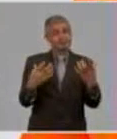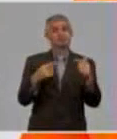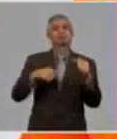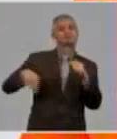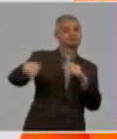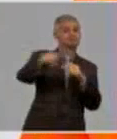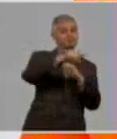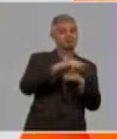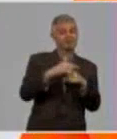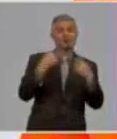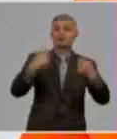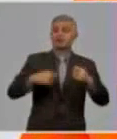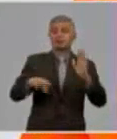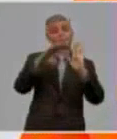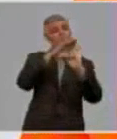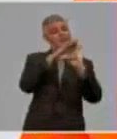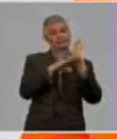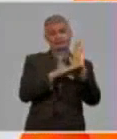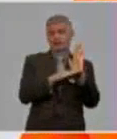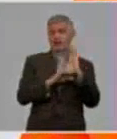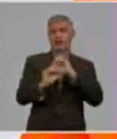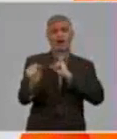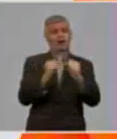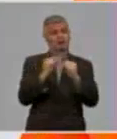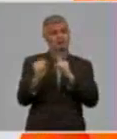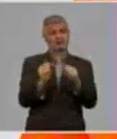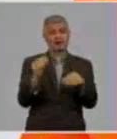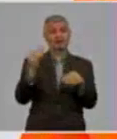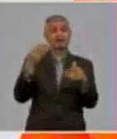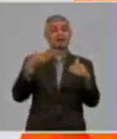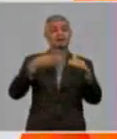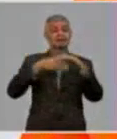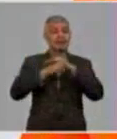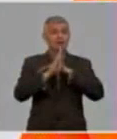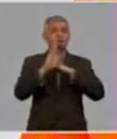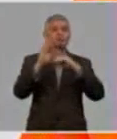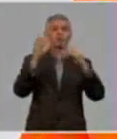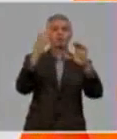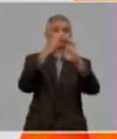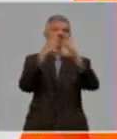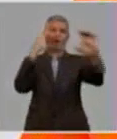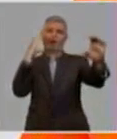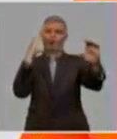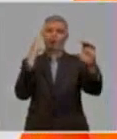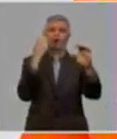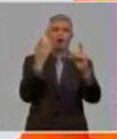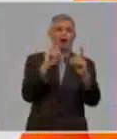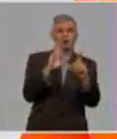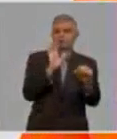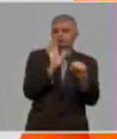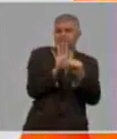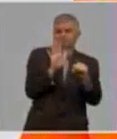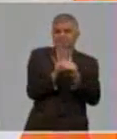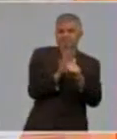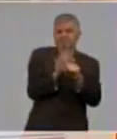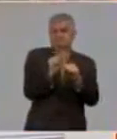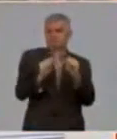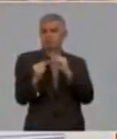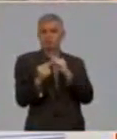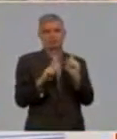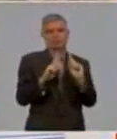que pongamos medidas para garantizar dentro de los ómnibus evitar el hacinamiento. Ahí hemos dispuesto varias medidas